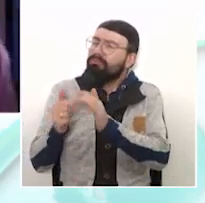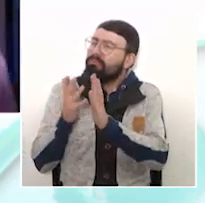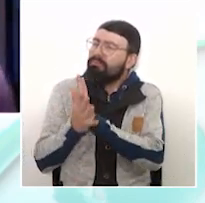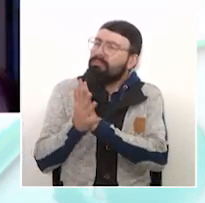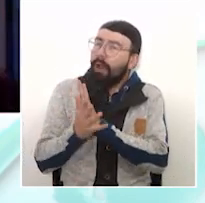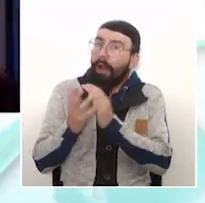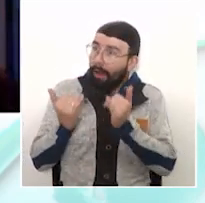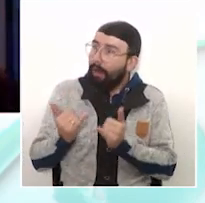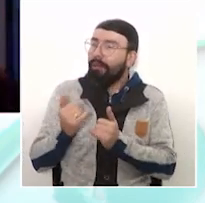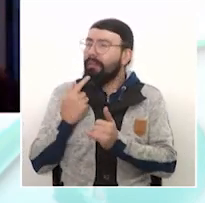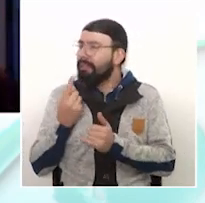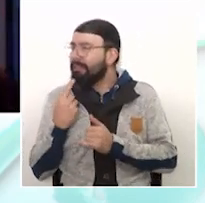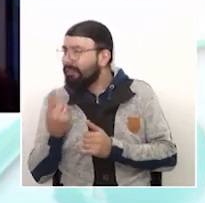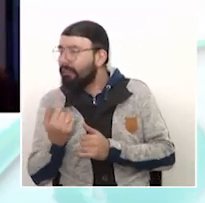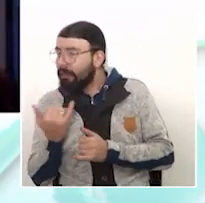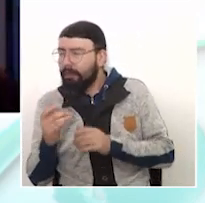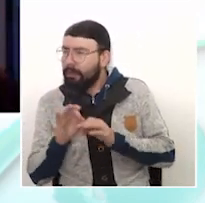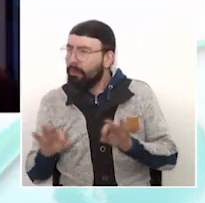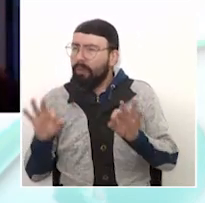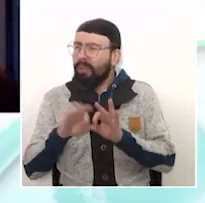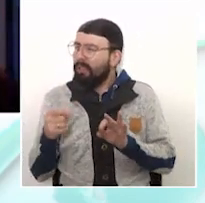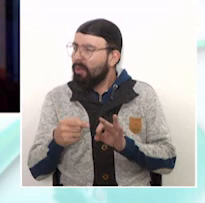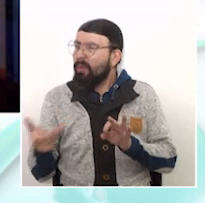hoy hemos hablado tan importantes.